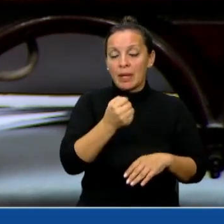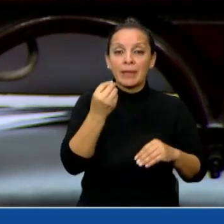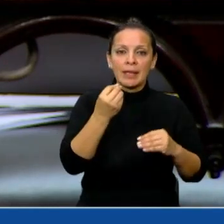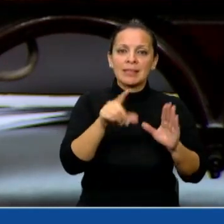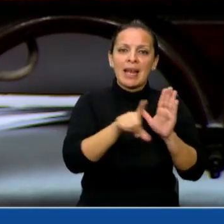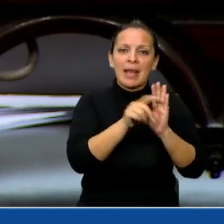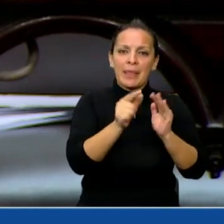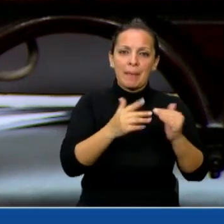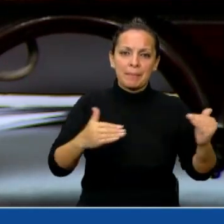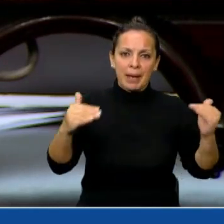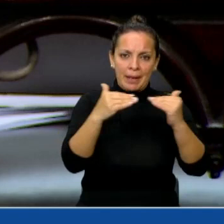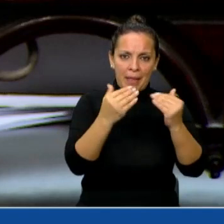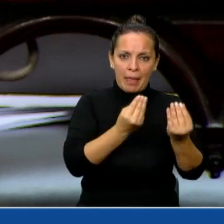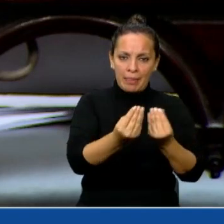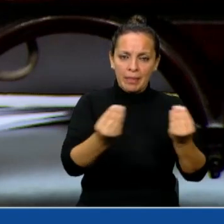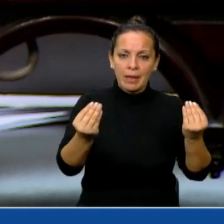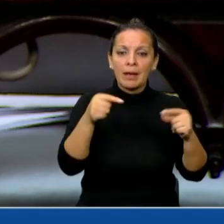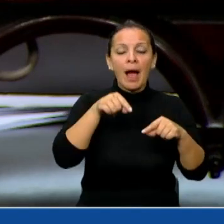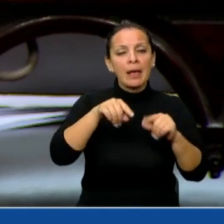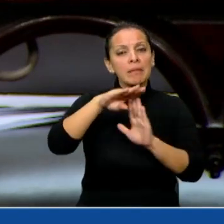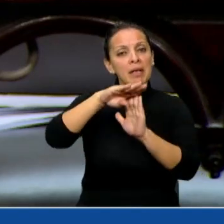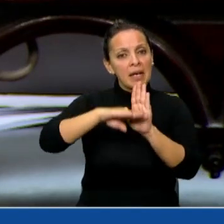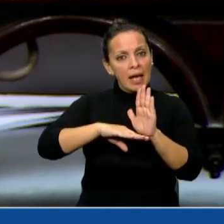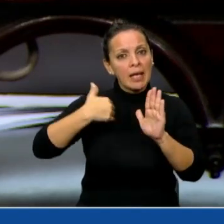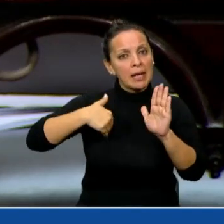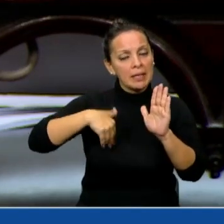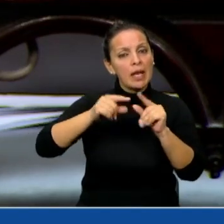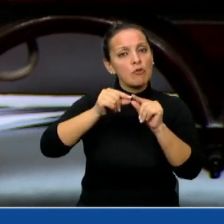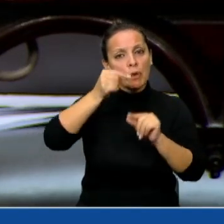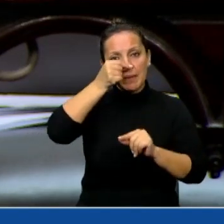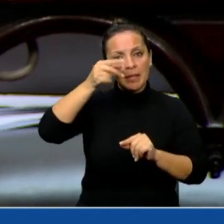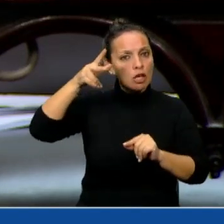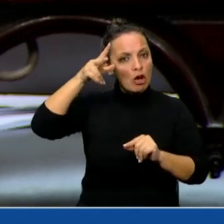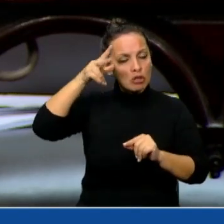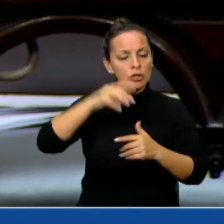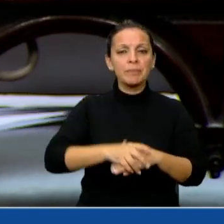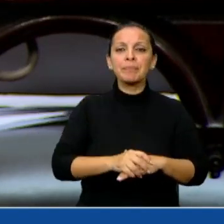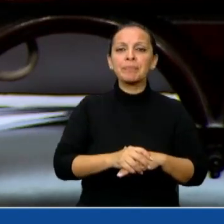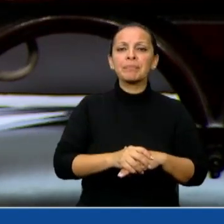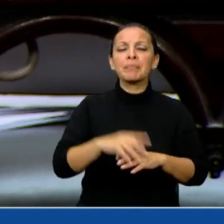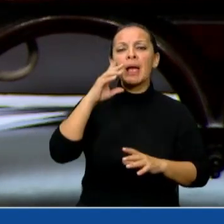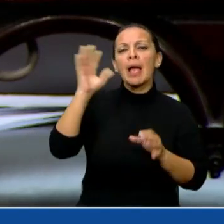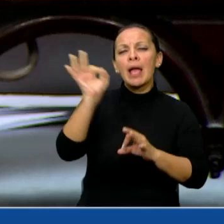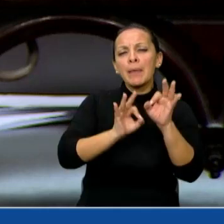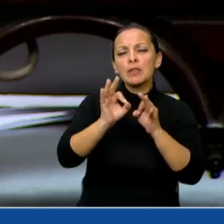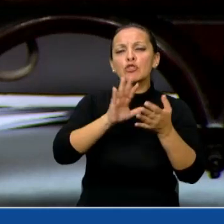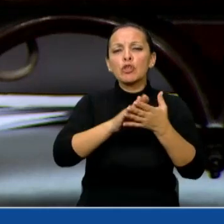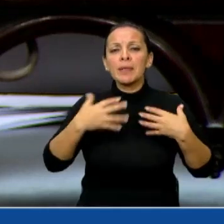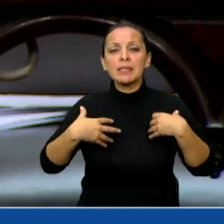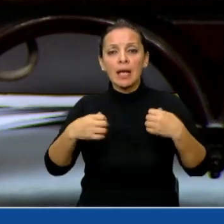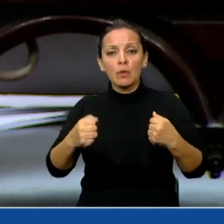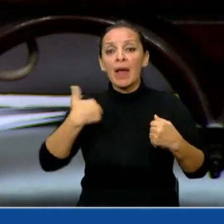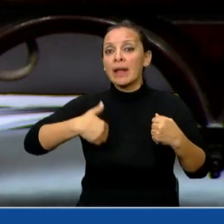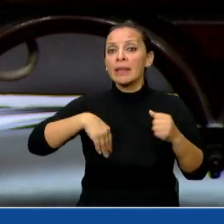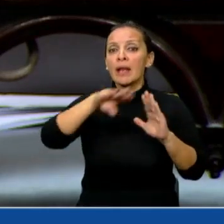Paridad, estamos en el número 28. Cuando evaluamos los indicadores vinculados al acceso a la salud, la Argentina está en el